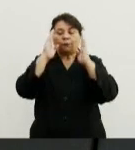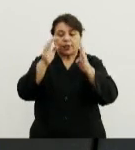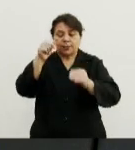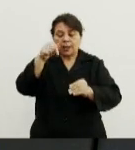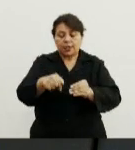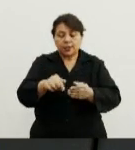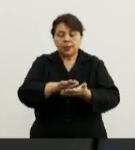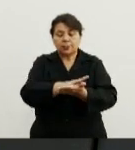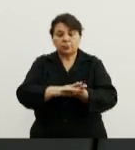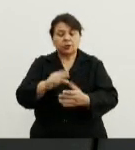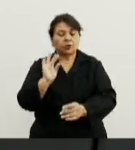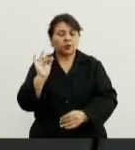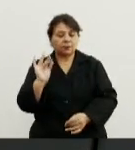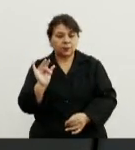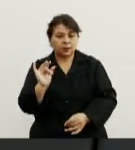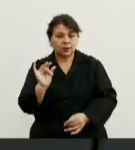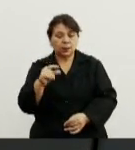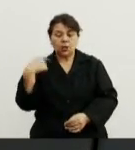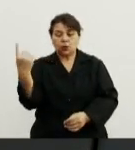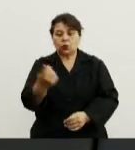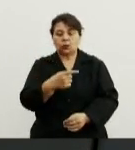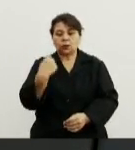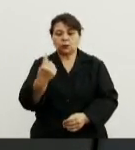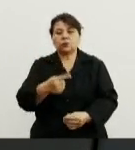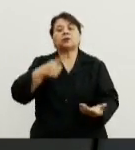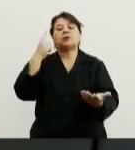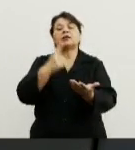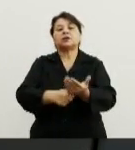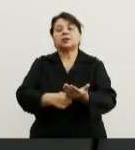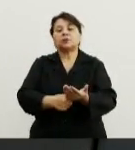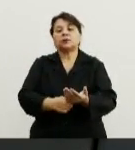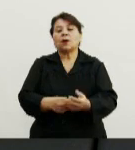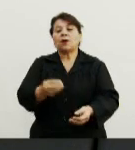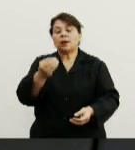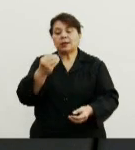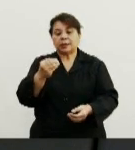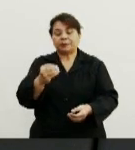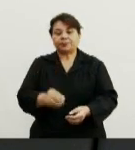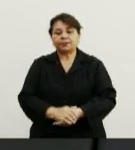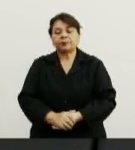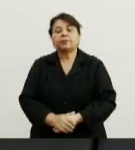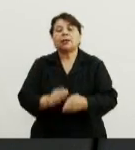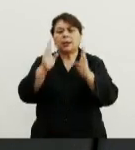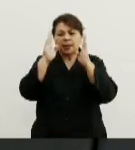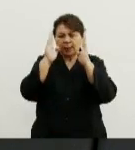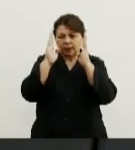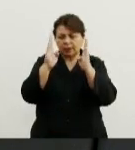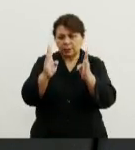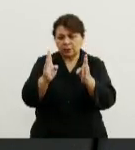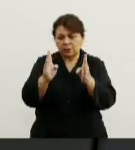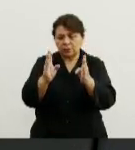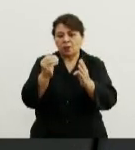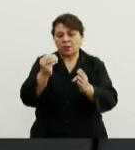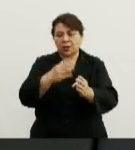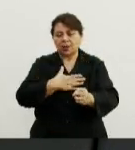encrucijada frente a esto hemos tomado una decisión gestionar la atención que se produce al cuidar la salud